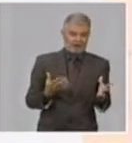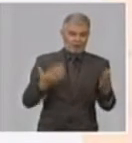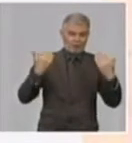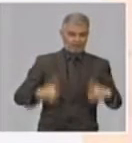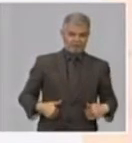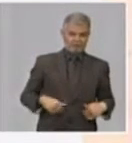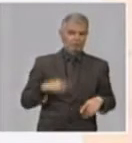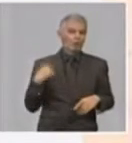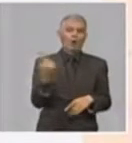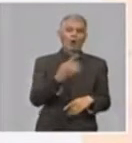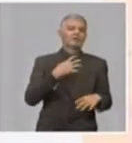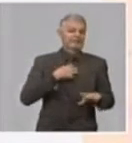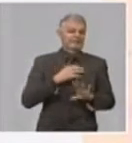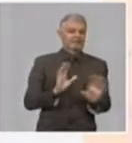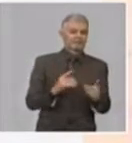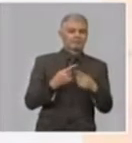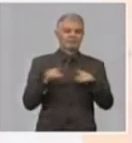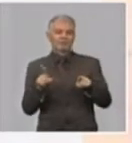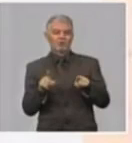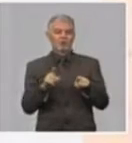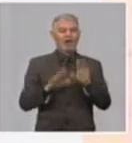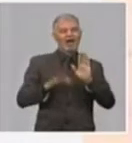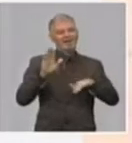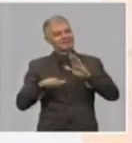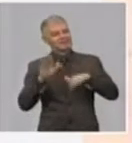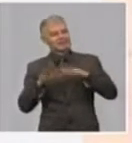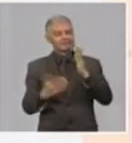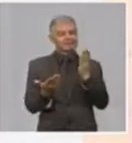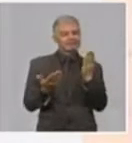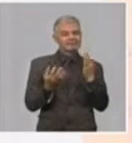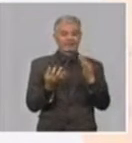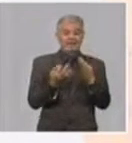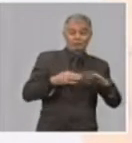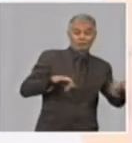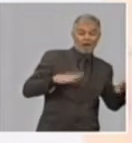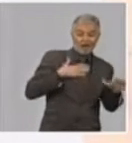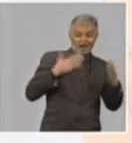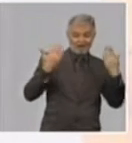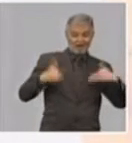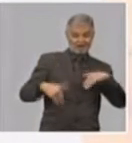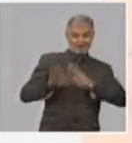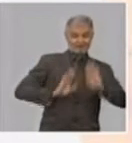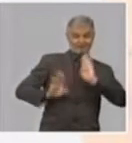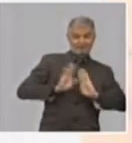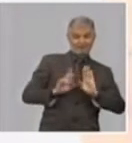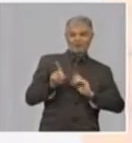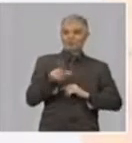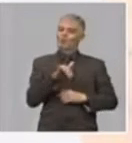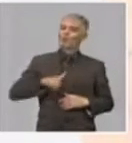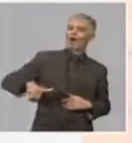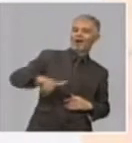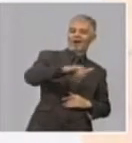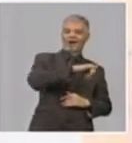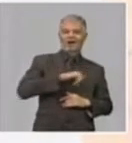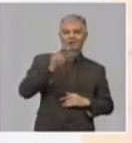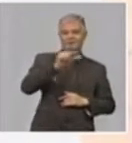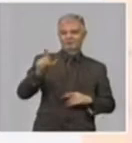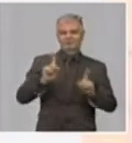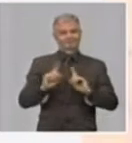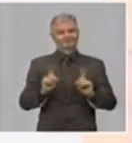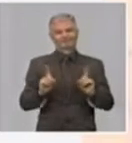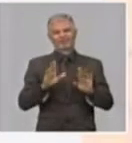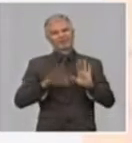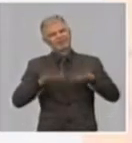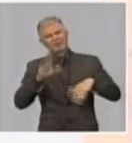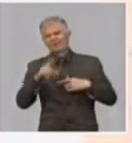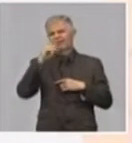todos, pero la competencia de esa inmunidad natural o innata no es igual en todos. Depende de la enfermedad, depende de un